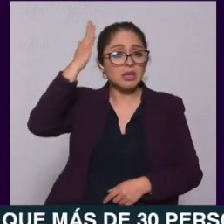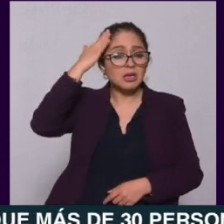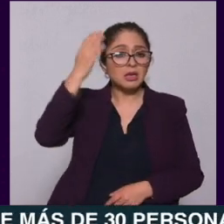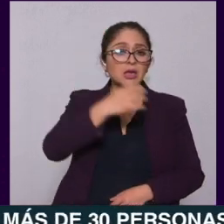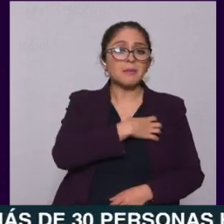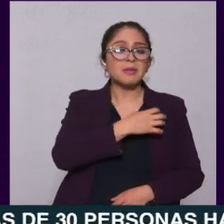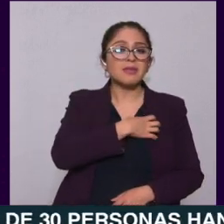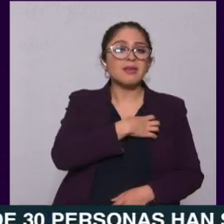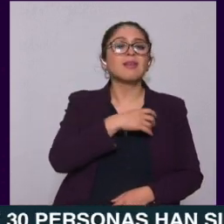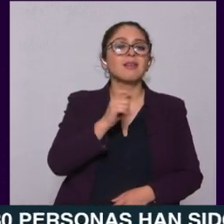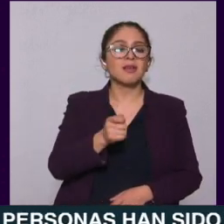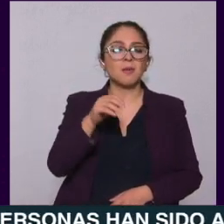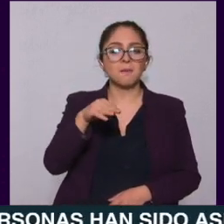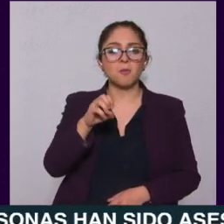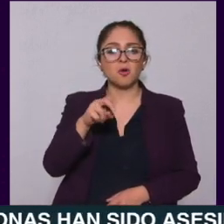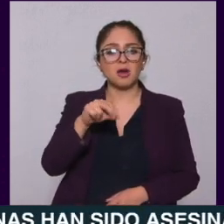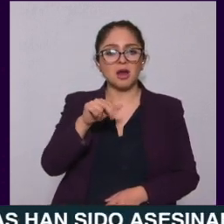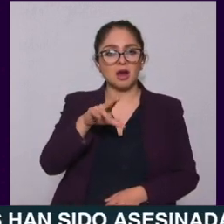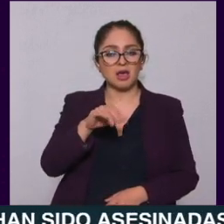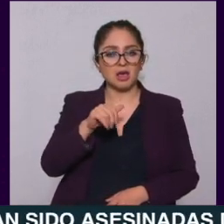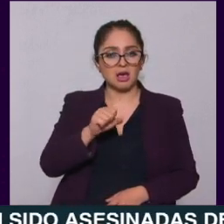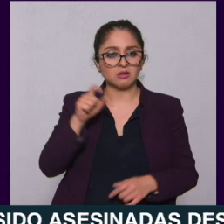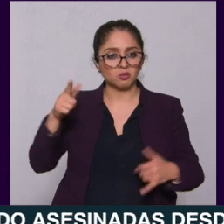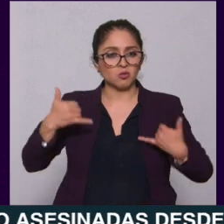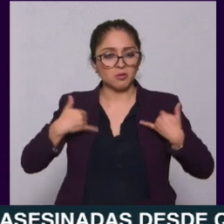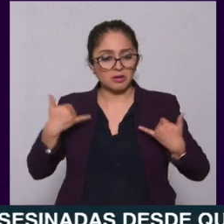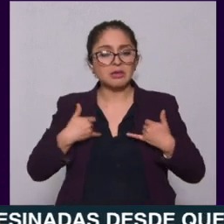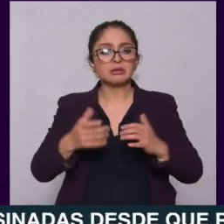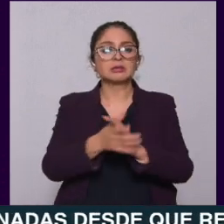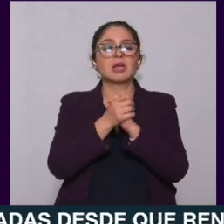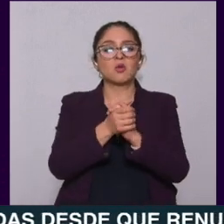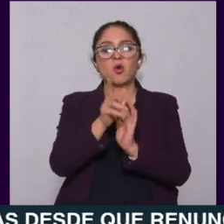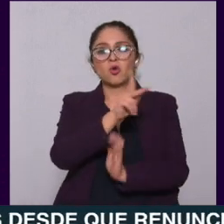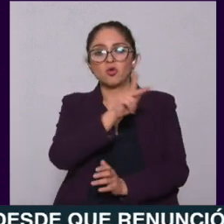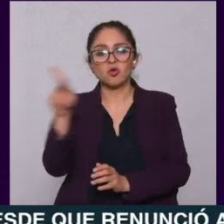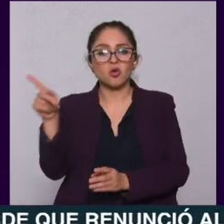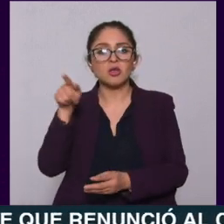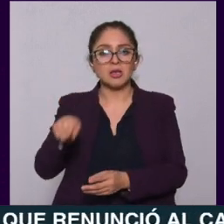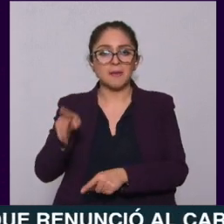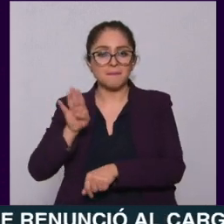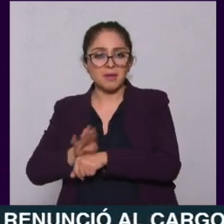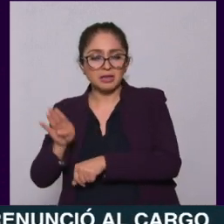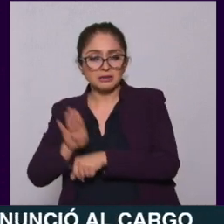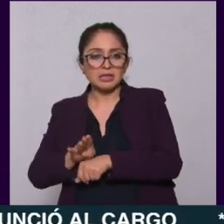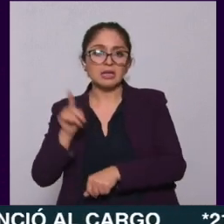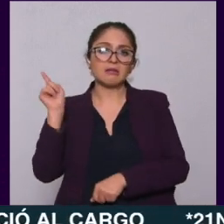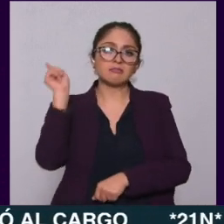Y bueno, saludos a todos por allá y un abrazo desde Brasil hasta México.